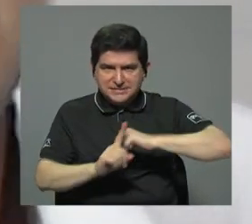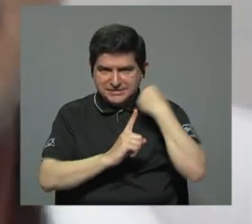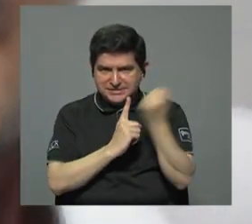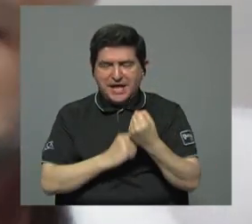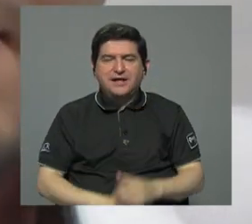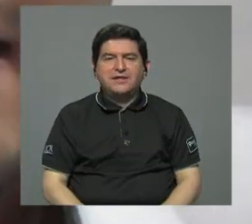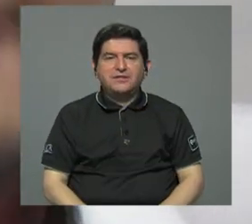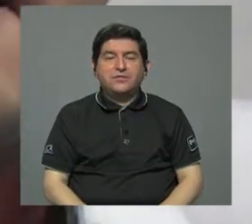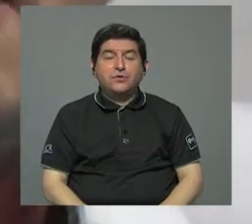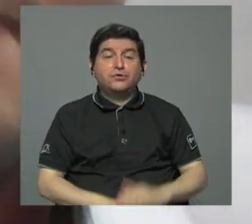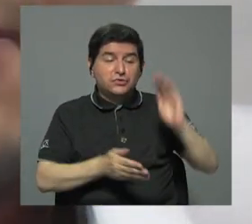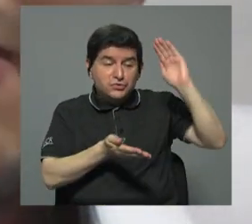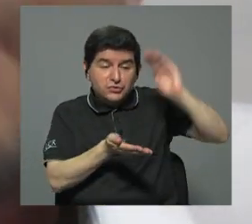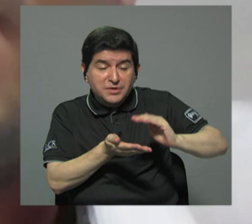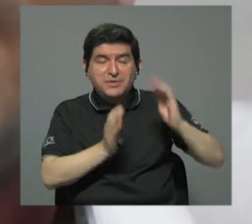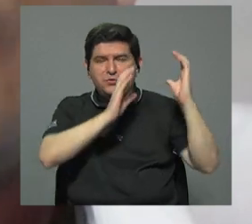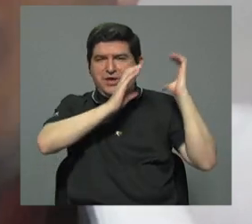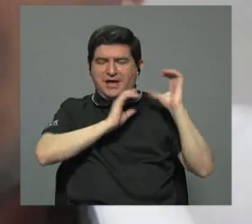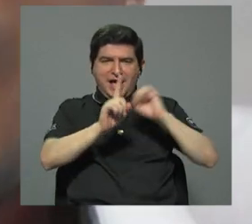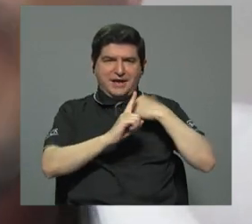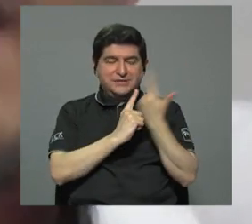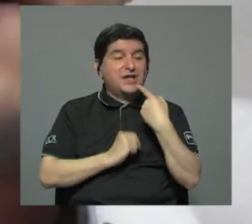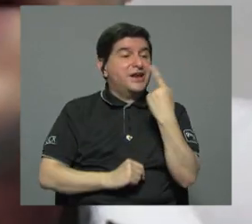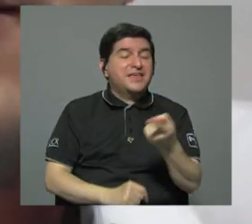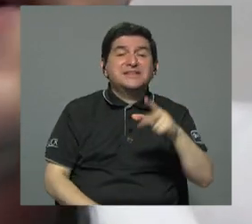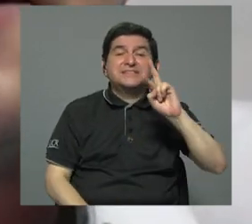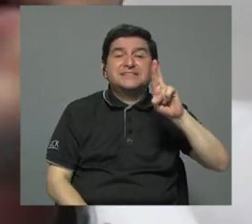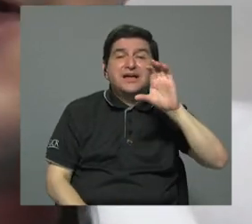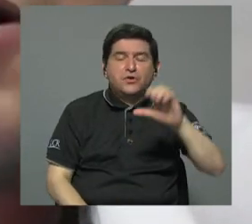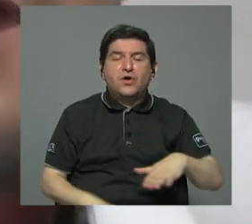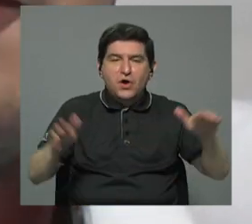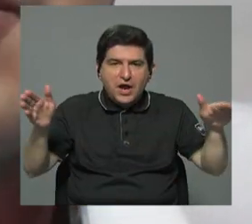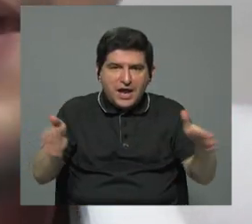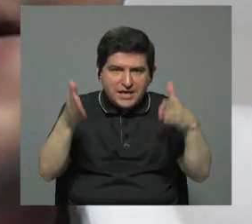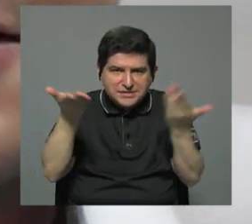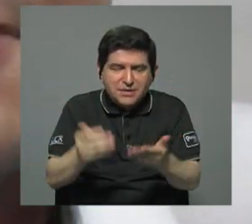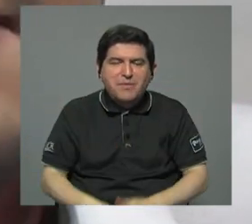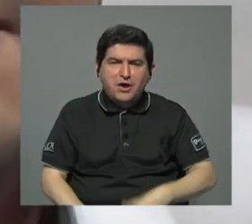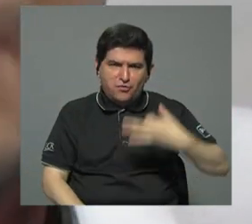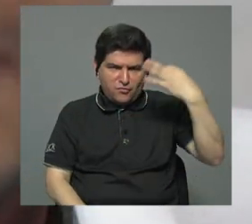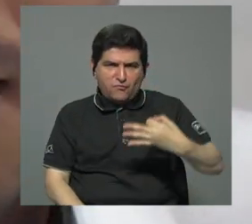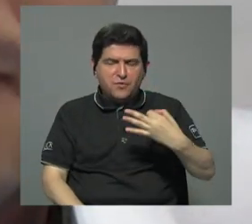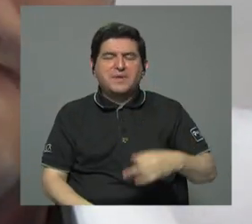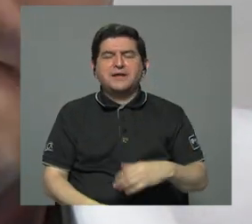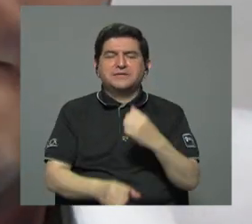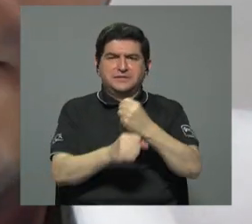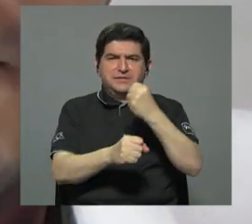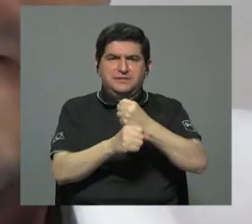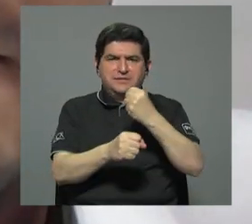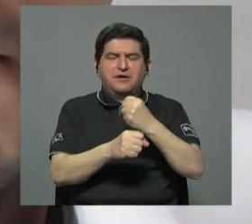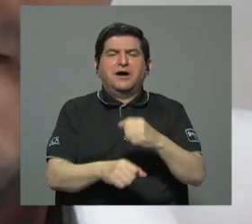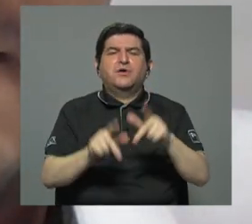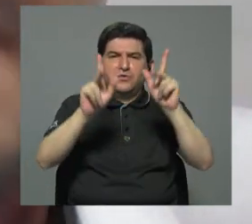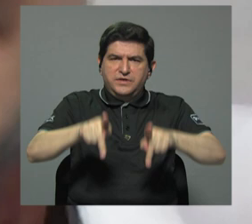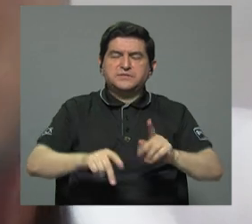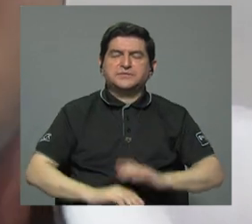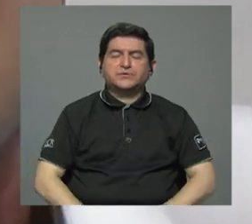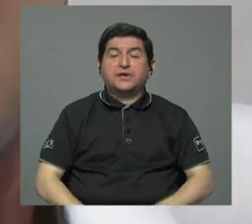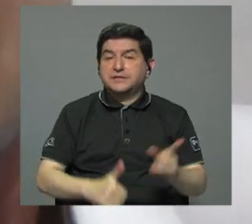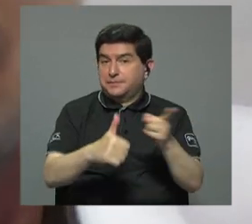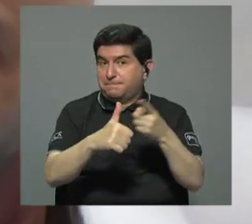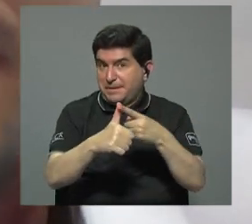bajamos las cargas sociales, que es lo que menciona Rodrigo Cubero, estaríamos incentivando la formalización de estas personas